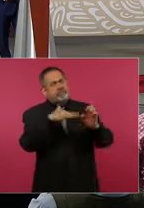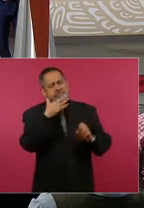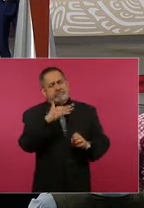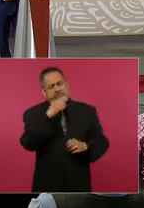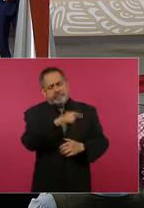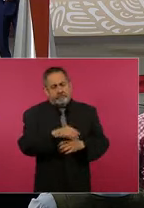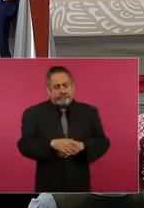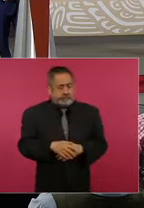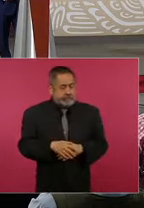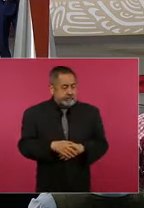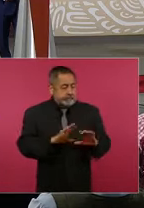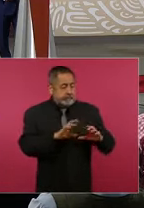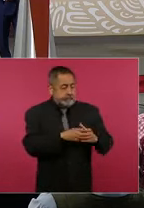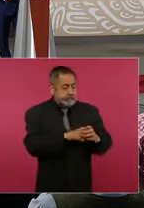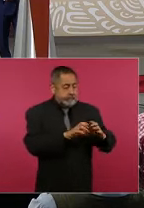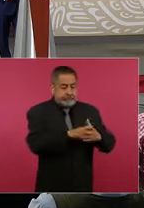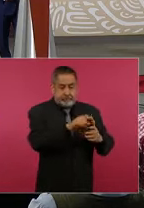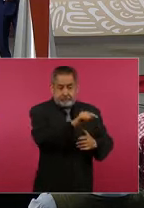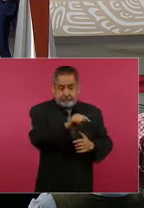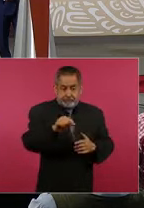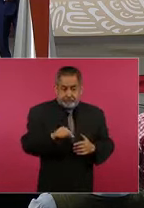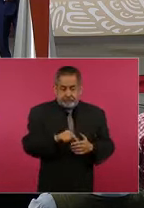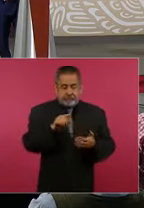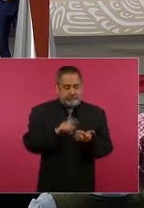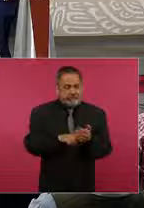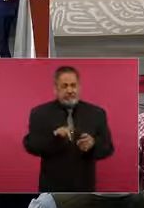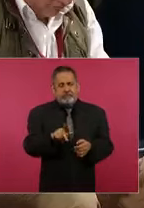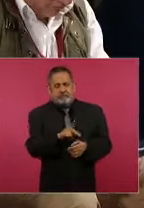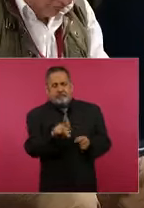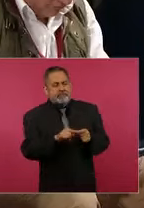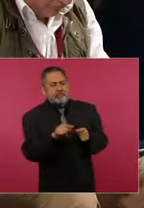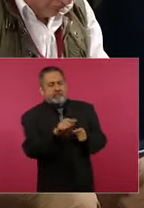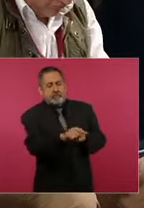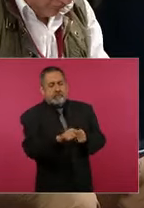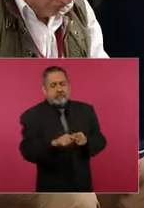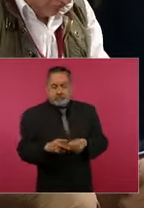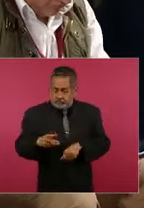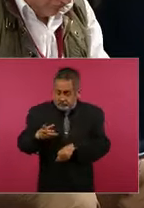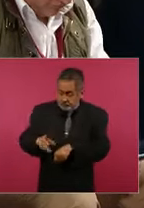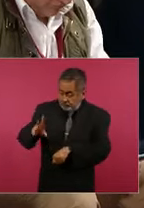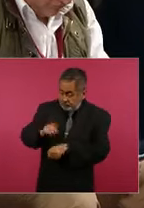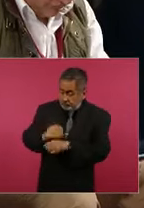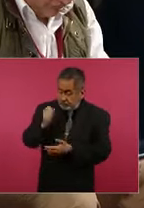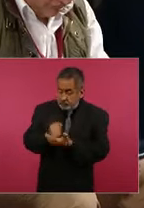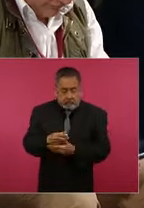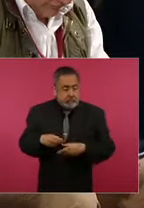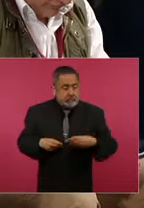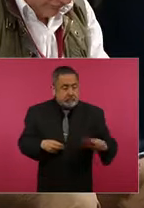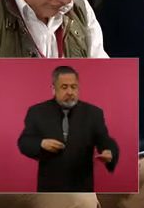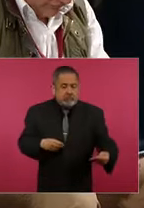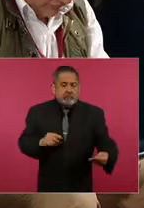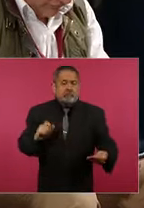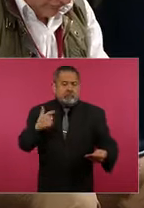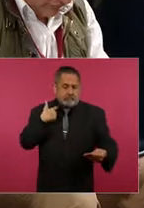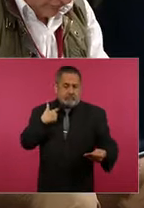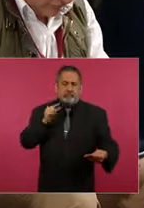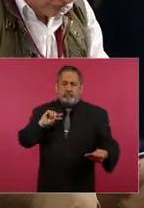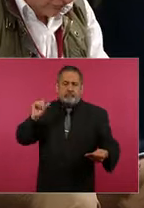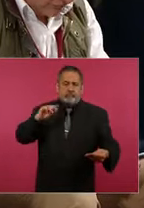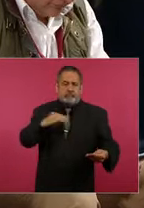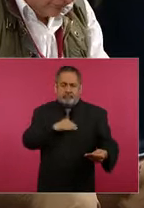varios cotos que se instalaron en el área de Jarretaderas con permisos que les dieron las autoridades